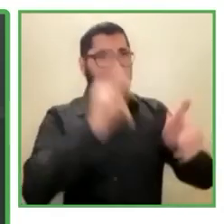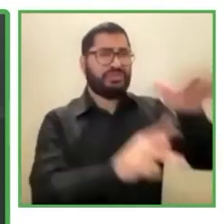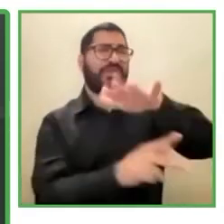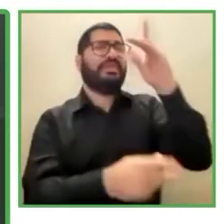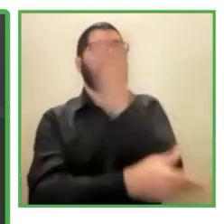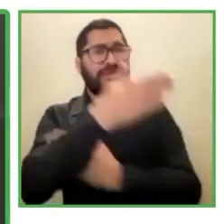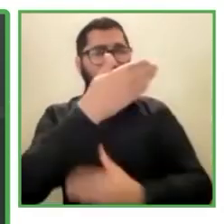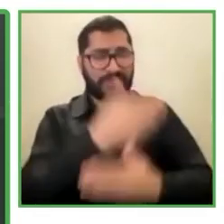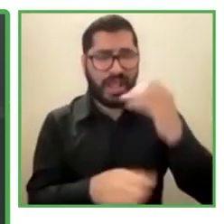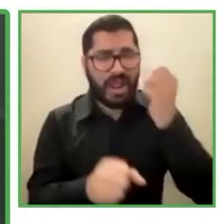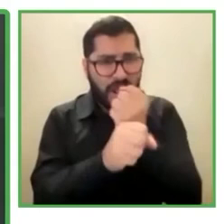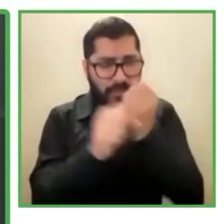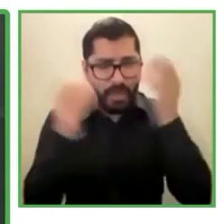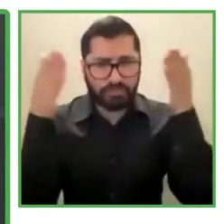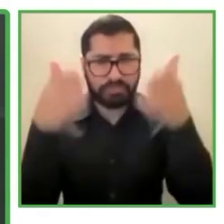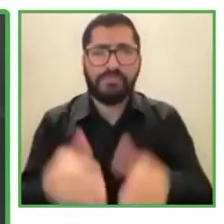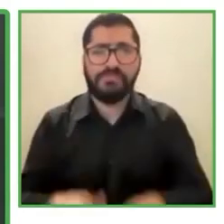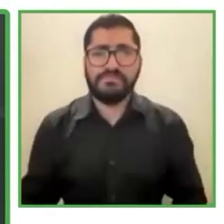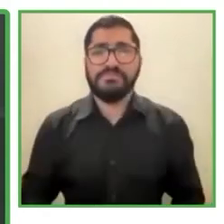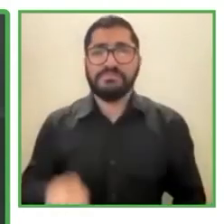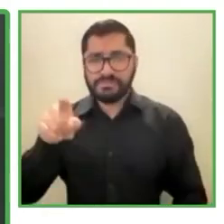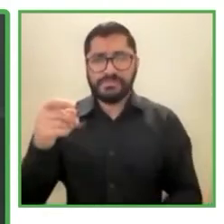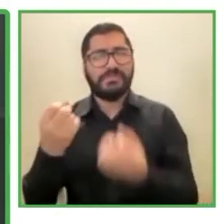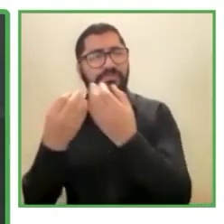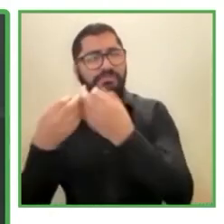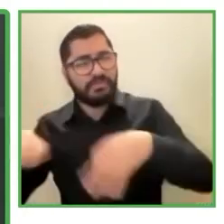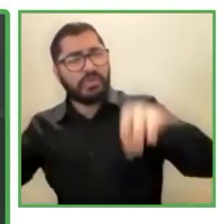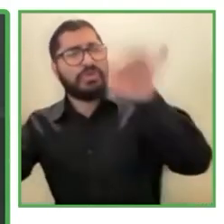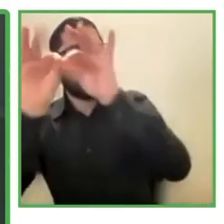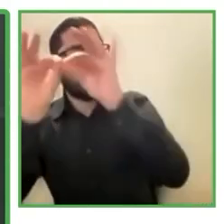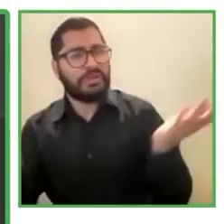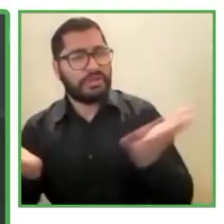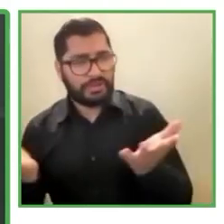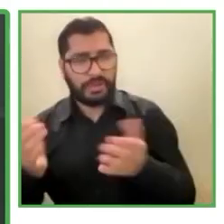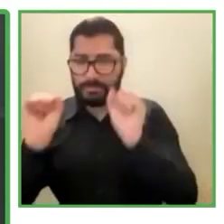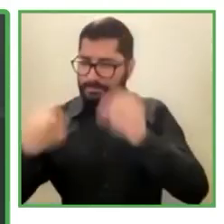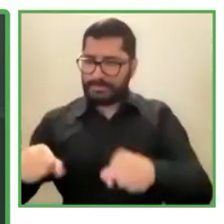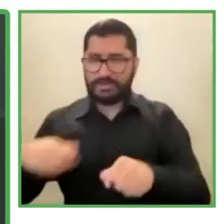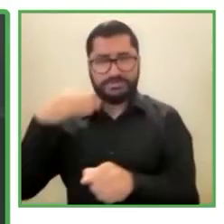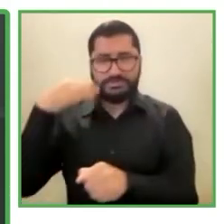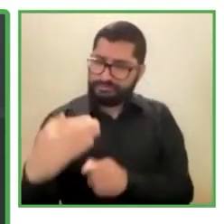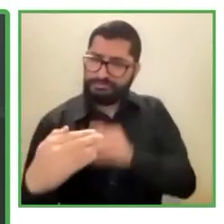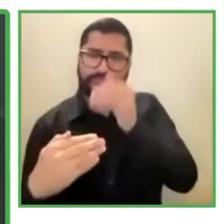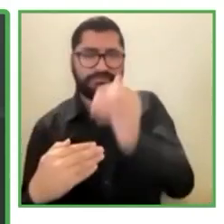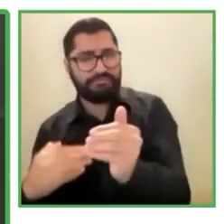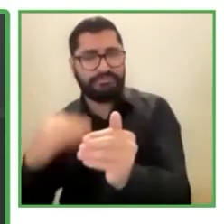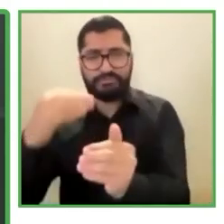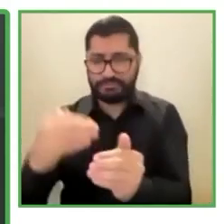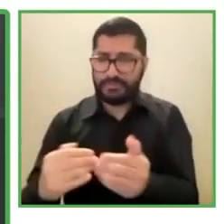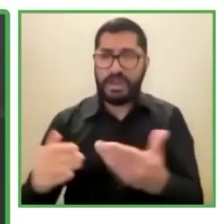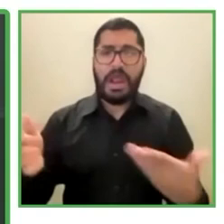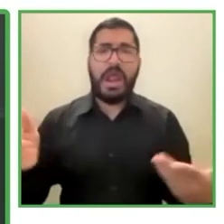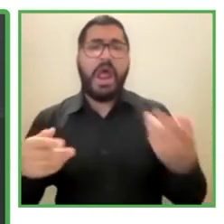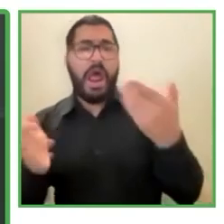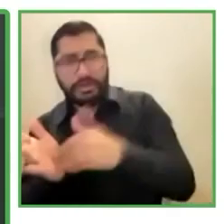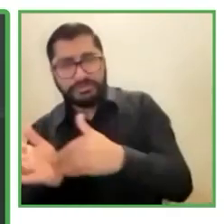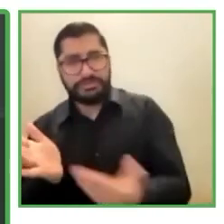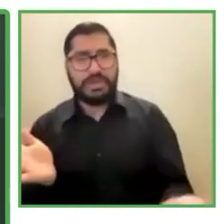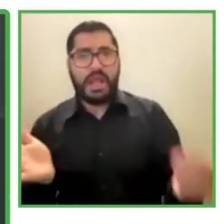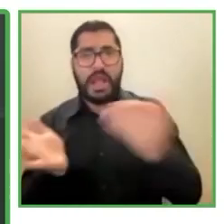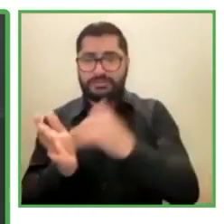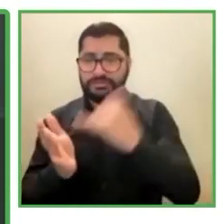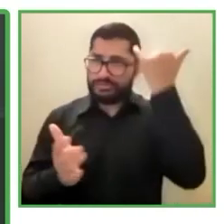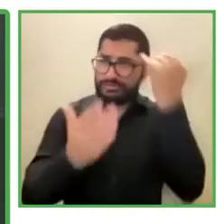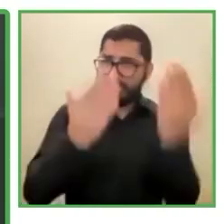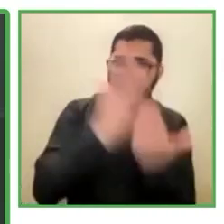clave avanzar y repensar dos tipos de políticas e instrumentos. Primero, avanzar y